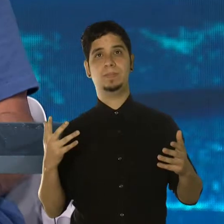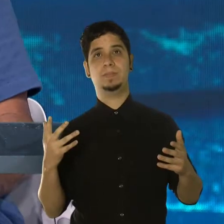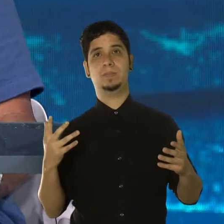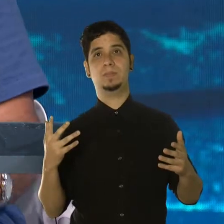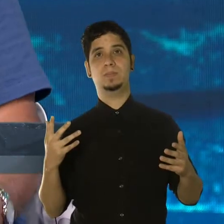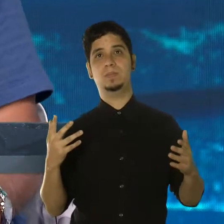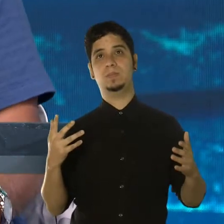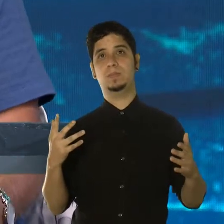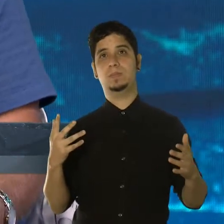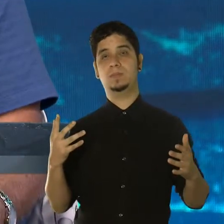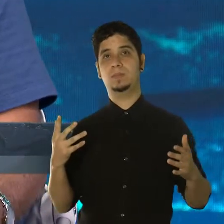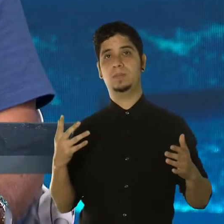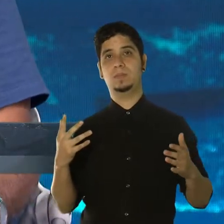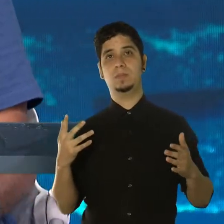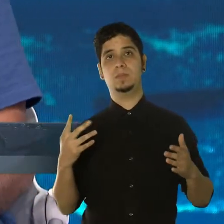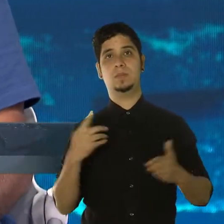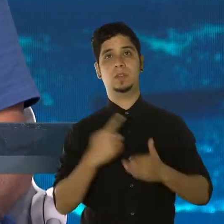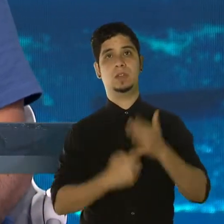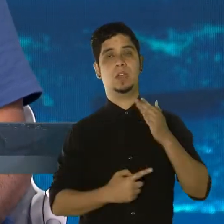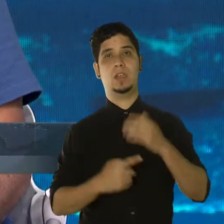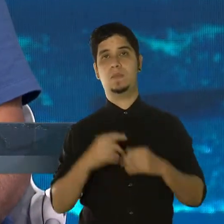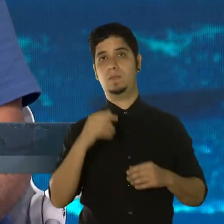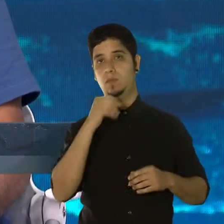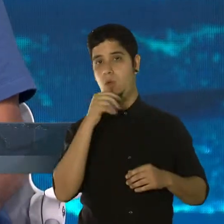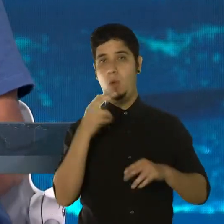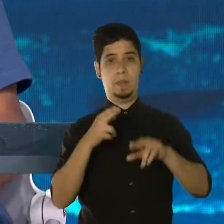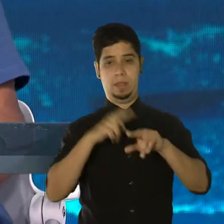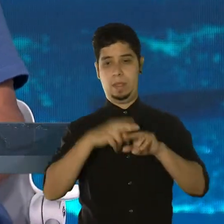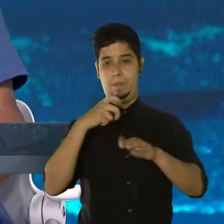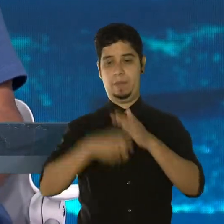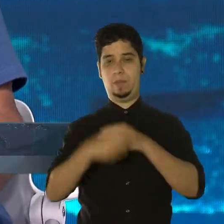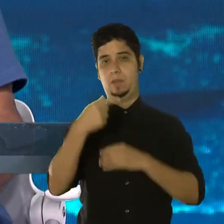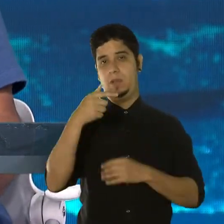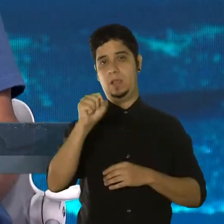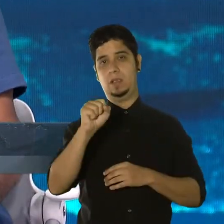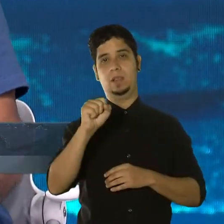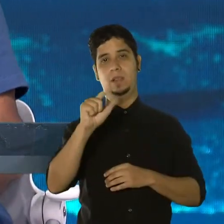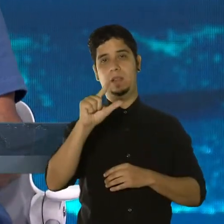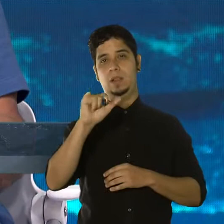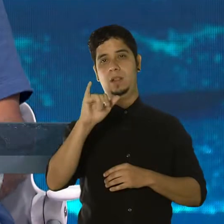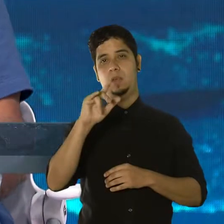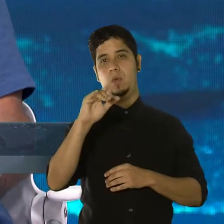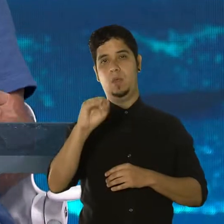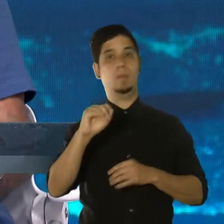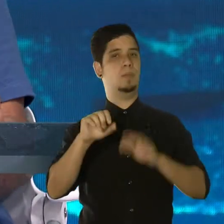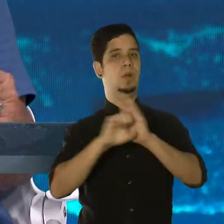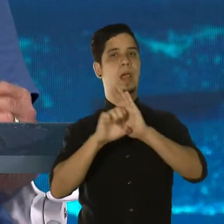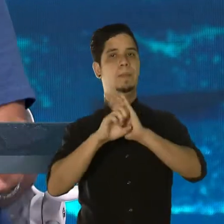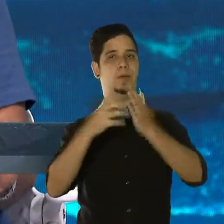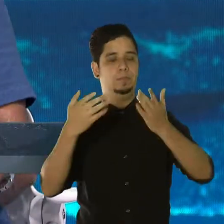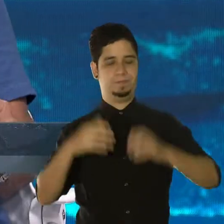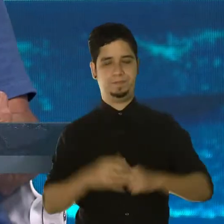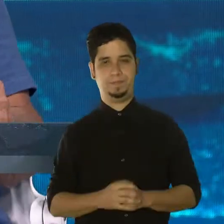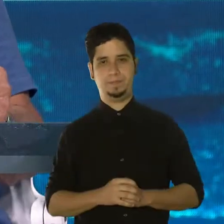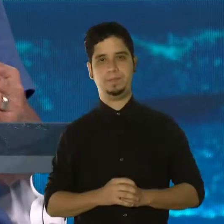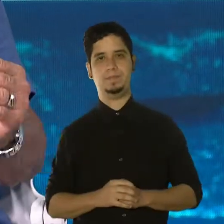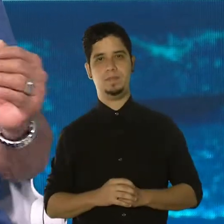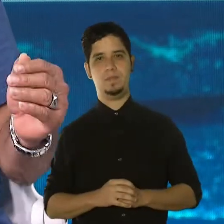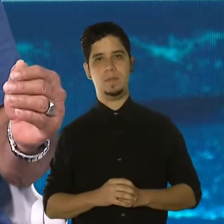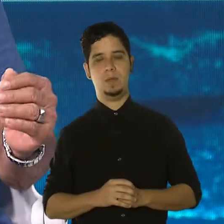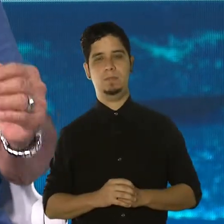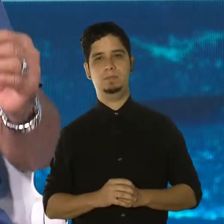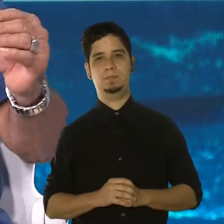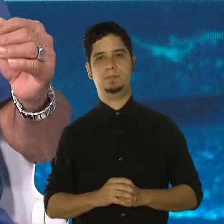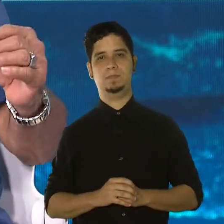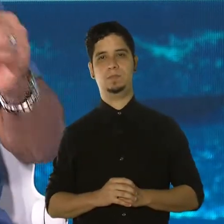no suba el precio en sí del gas, porque los mayoristas, por ejemplo, cuando sube